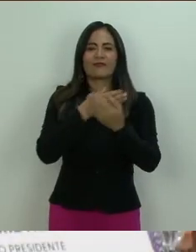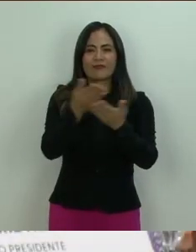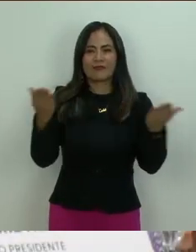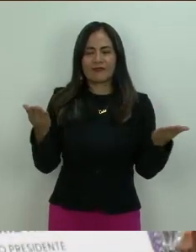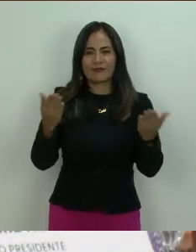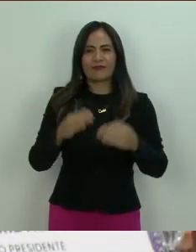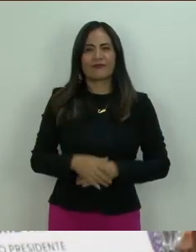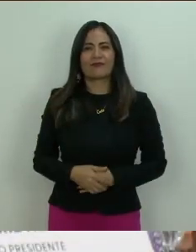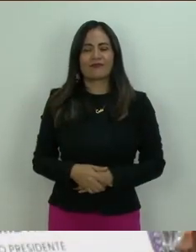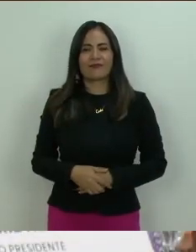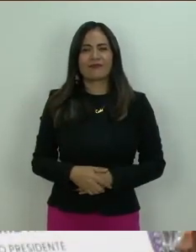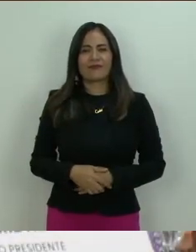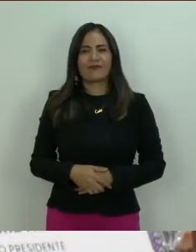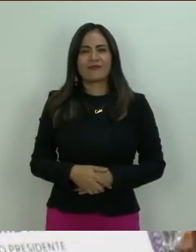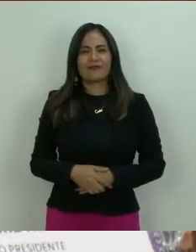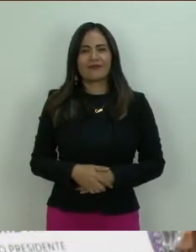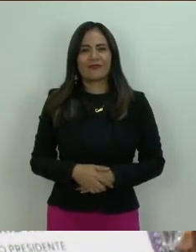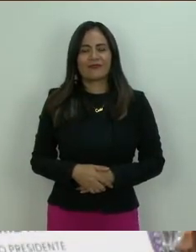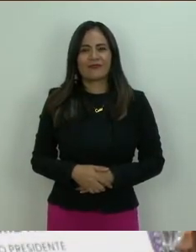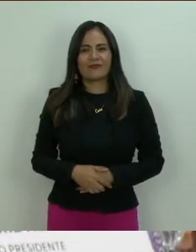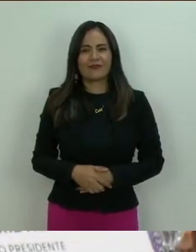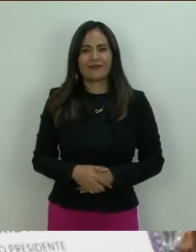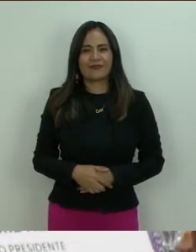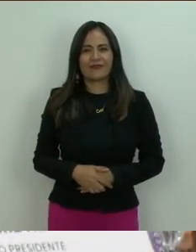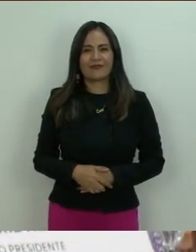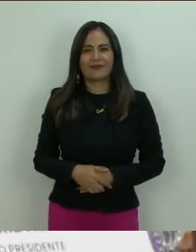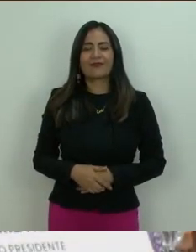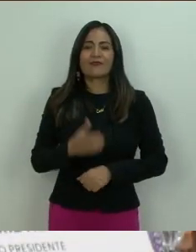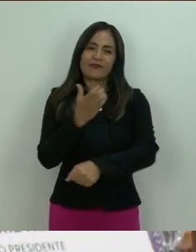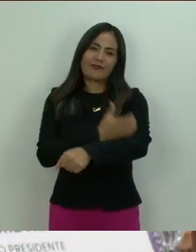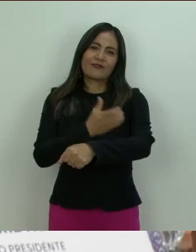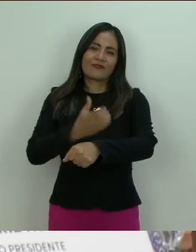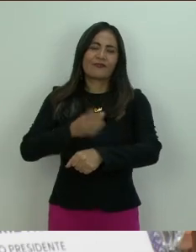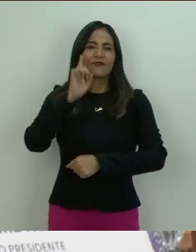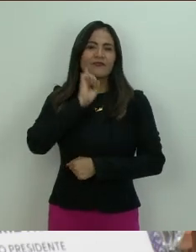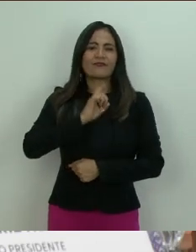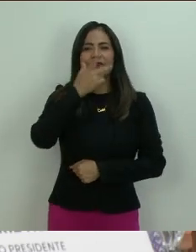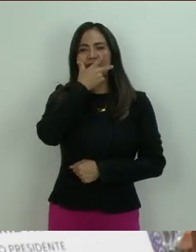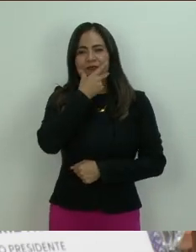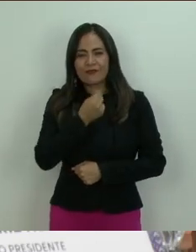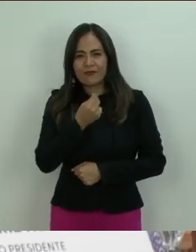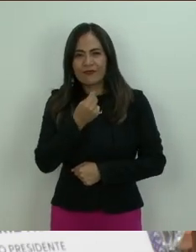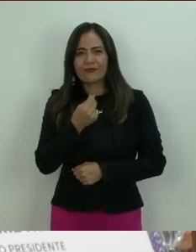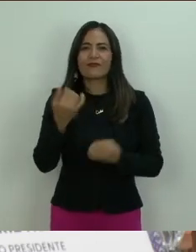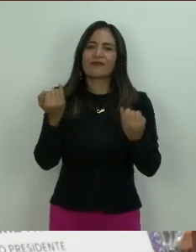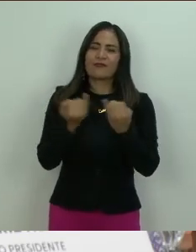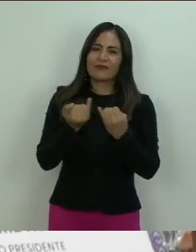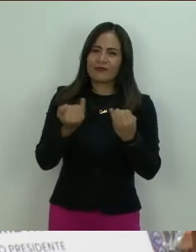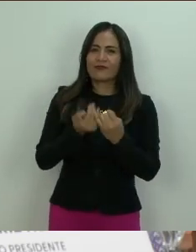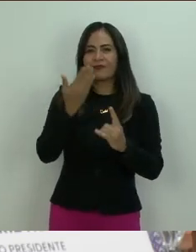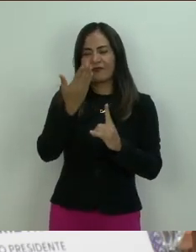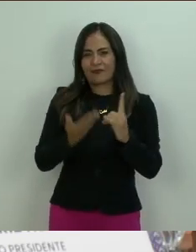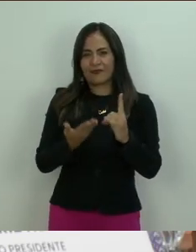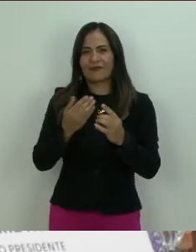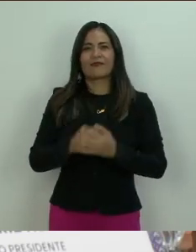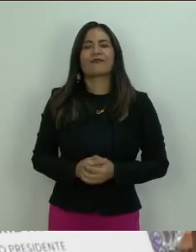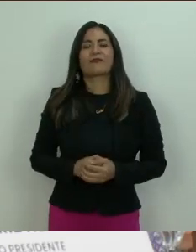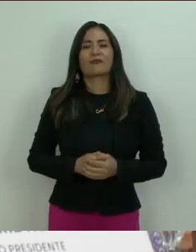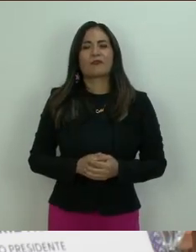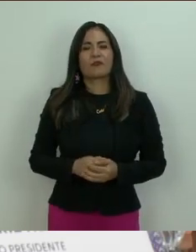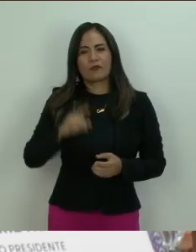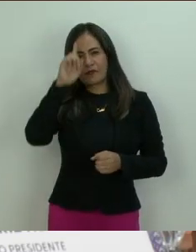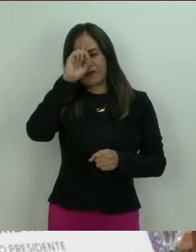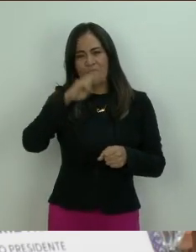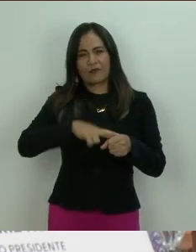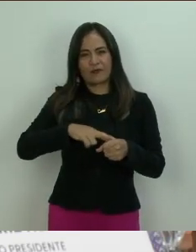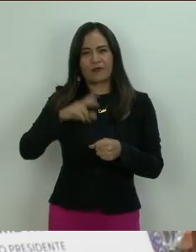todos. Buenos días a mis compañeras, a mis compañeros, a la doctora Leticia. Es un honor para el Tribunal Electoral